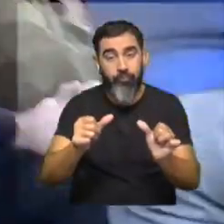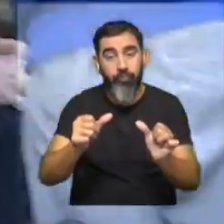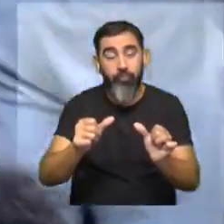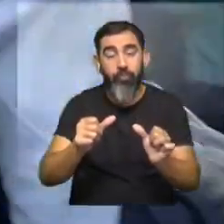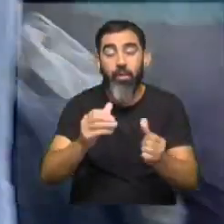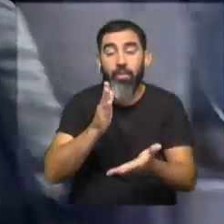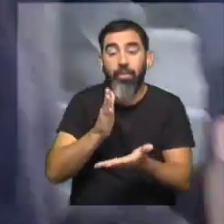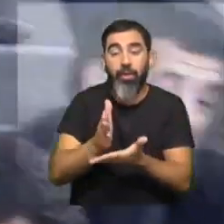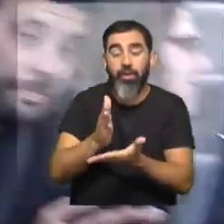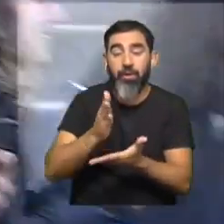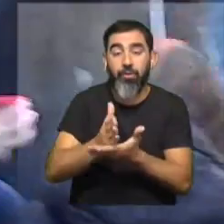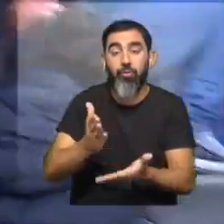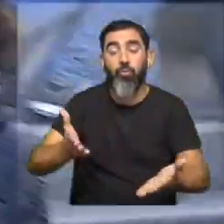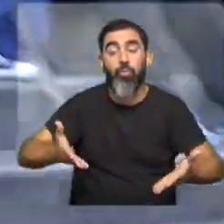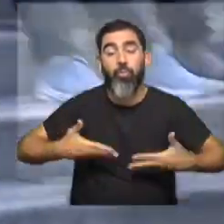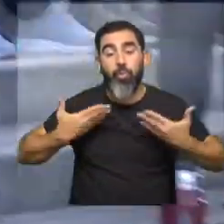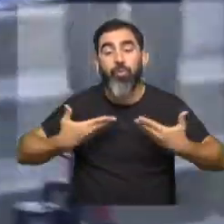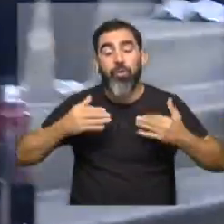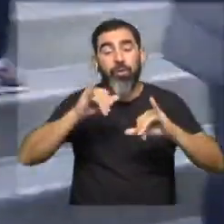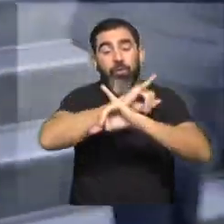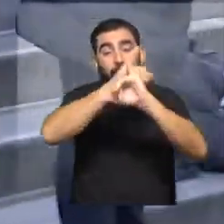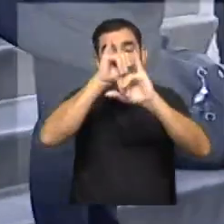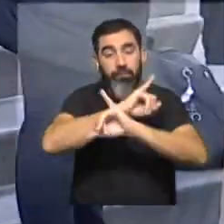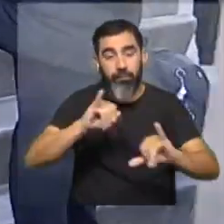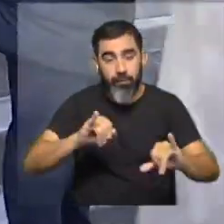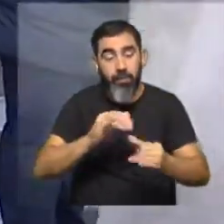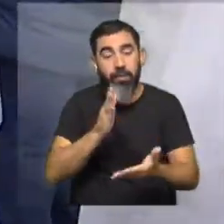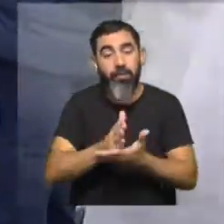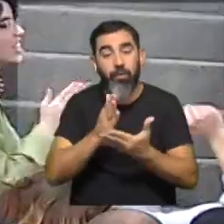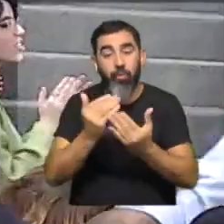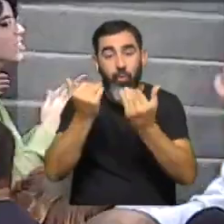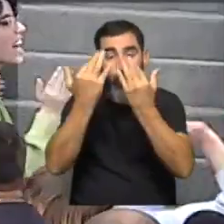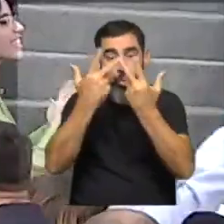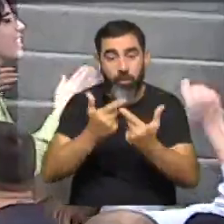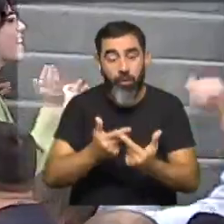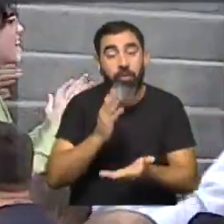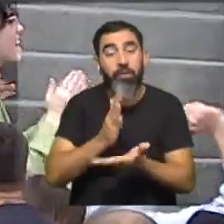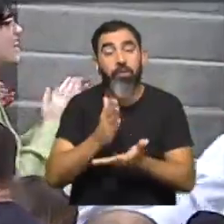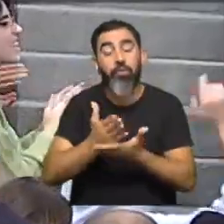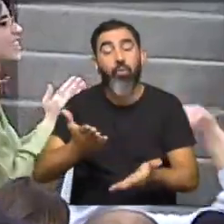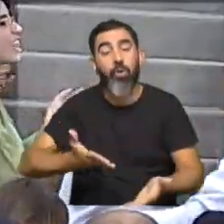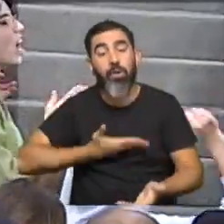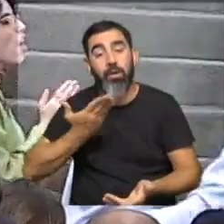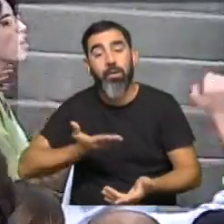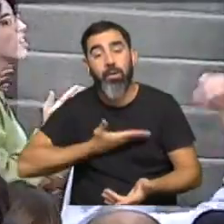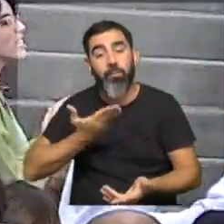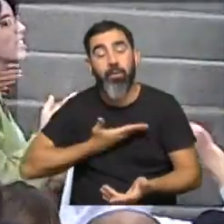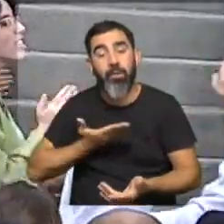su derecho a la protesta pacífica, a su derecho a organizarse y a su derecho a reclamar y a